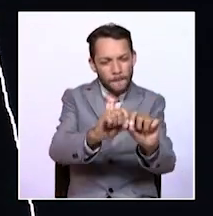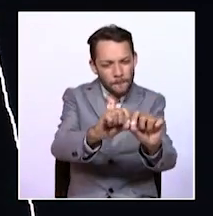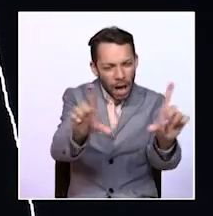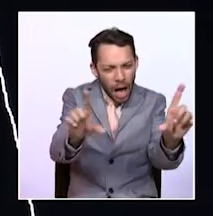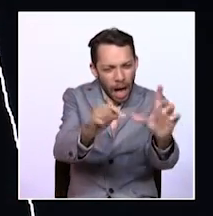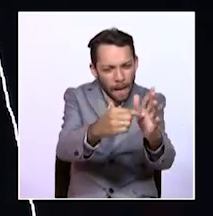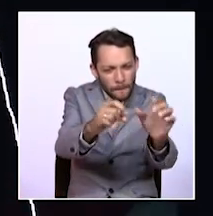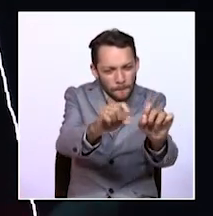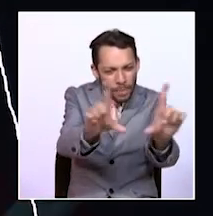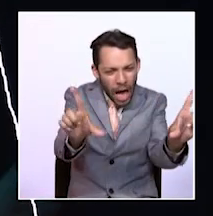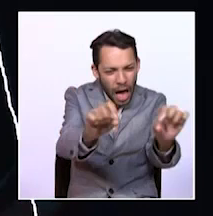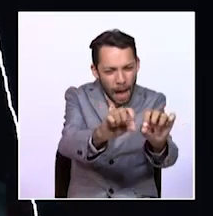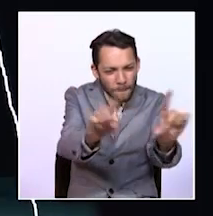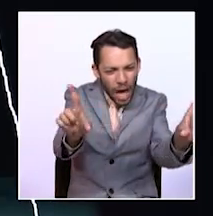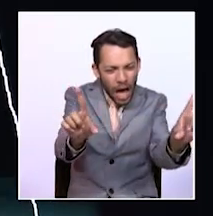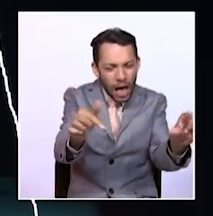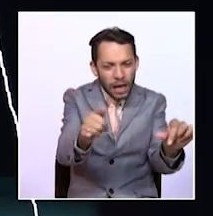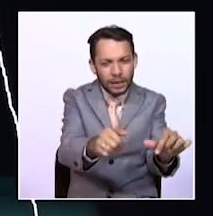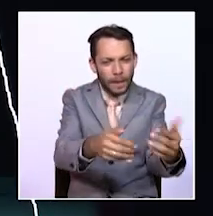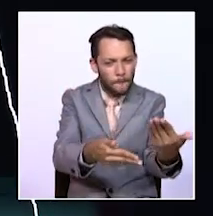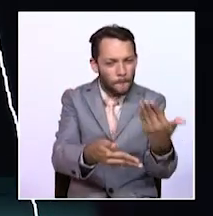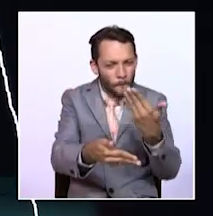Otra vez, eso, muy fuerte.